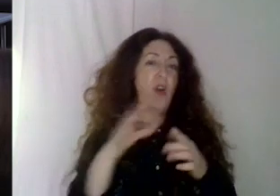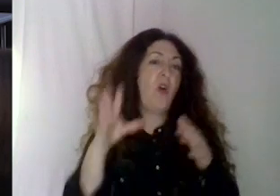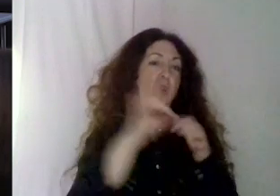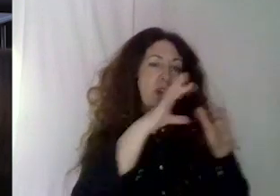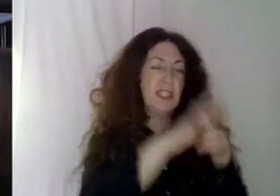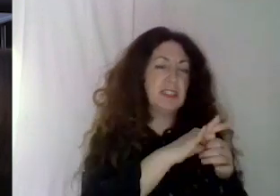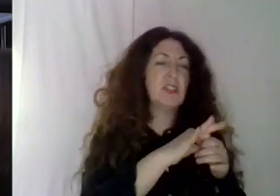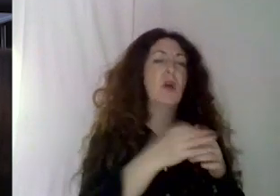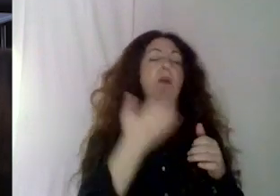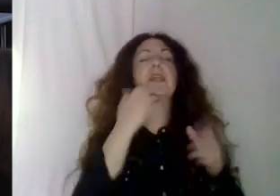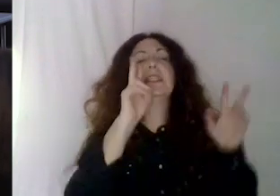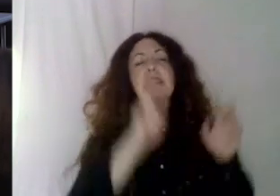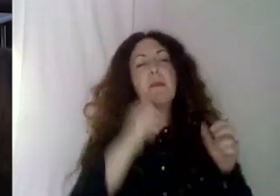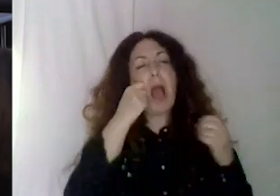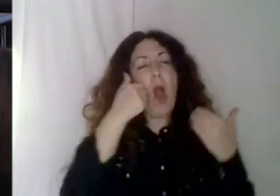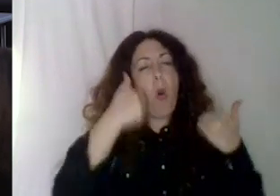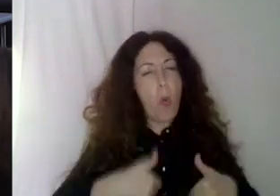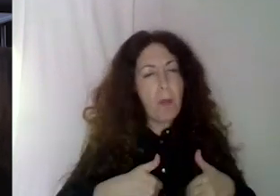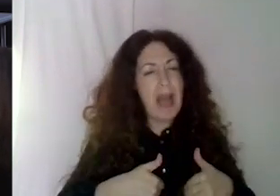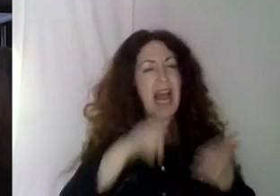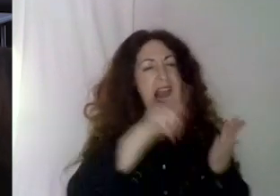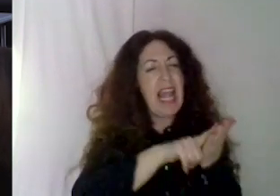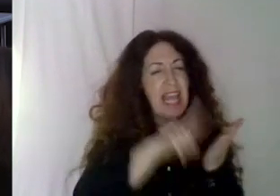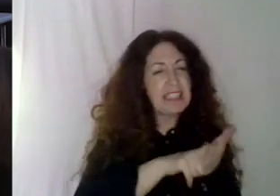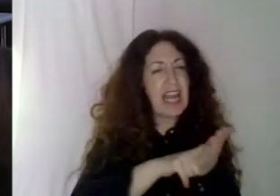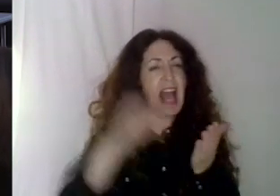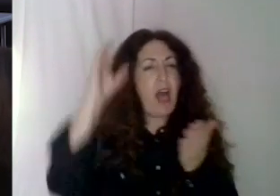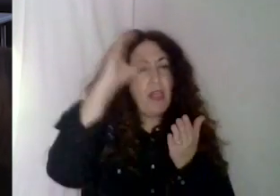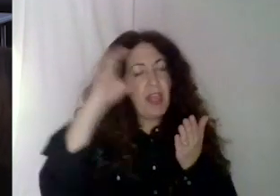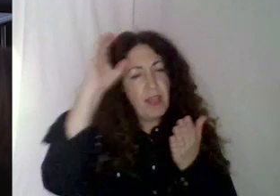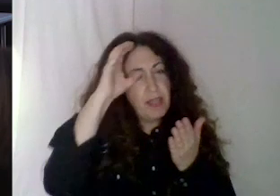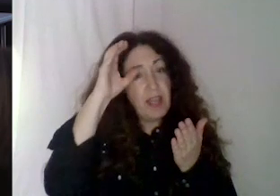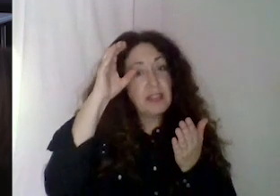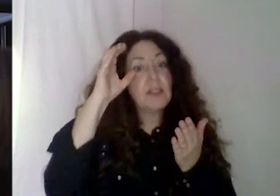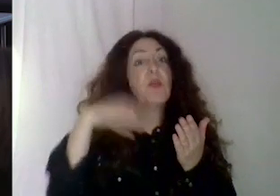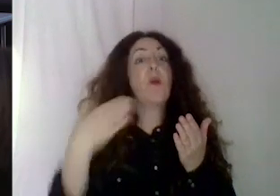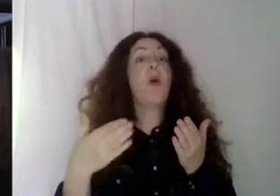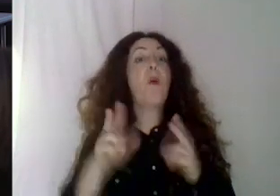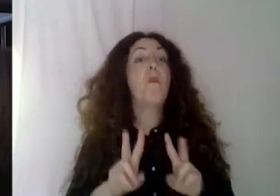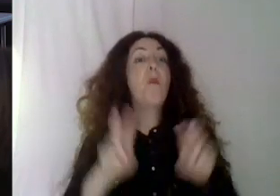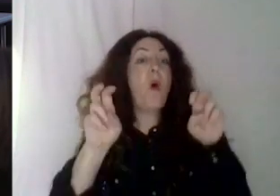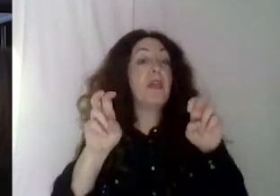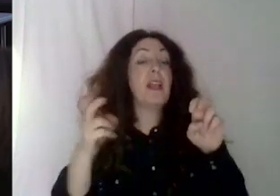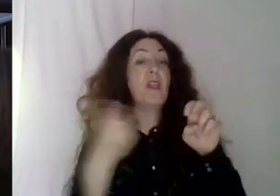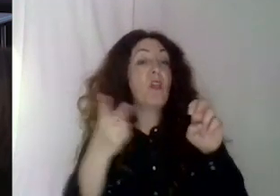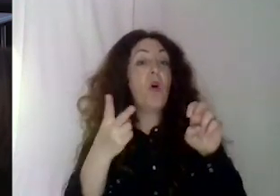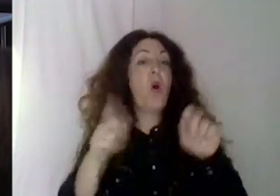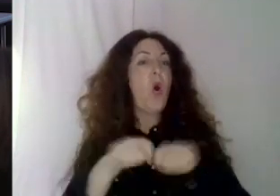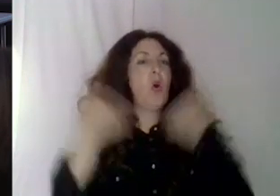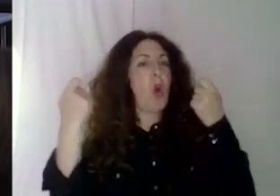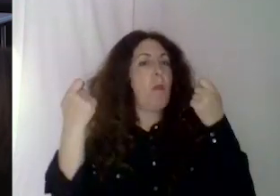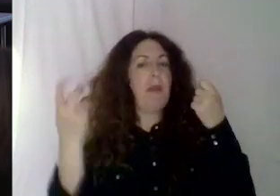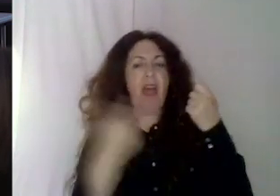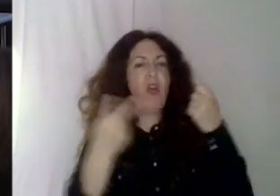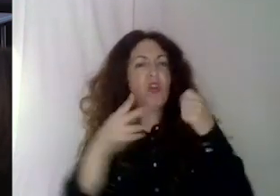humanístico, las letras y la ciencia, la rompe, crea dos canales que han llegado hasta nuestros días.